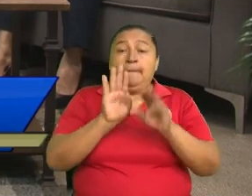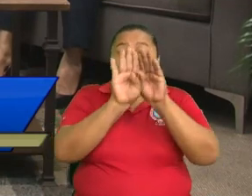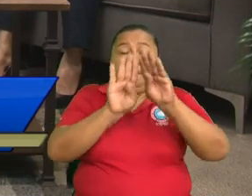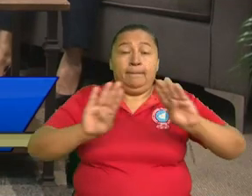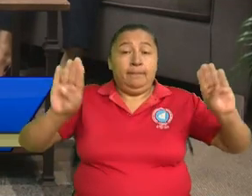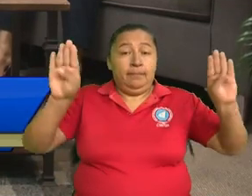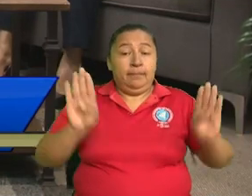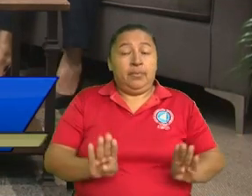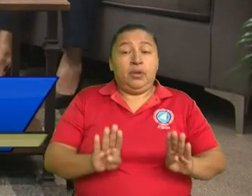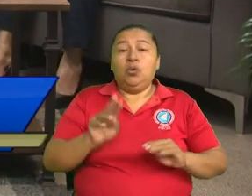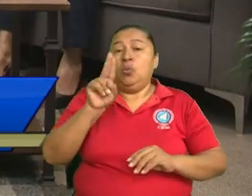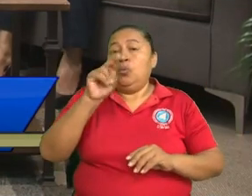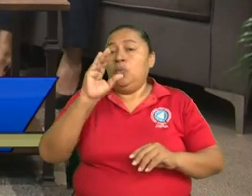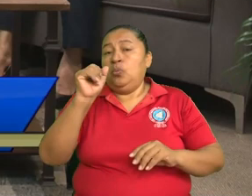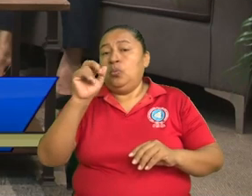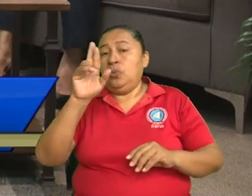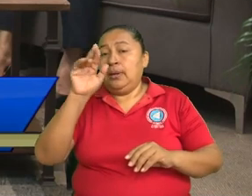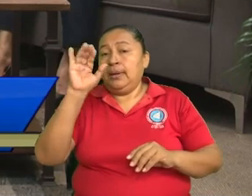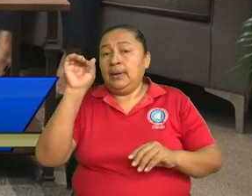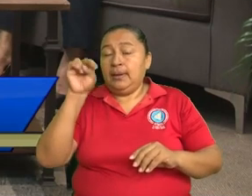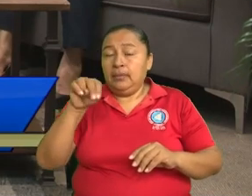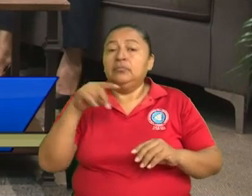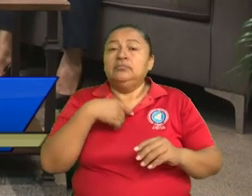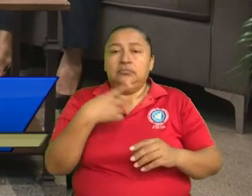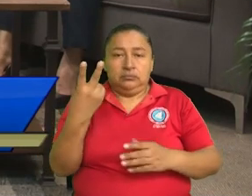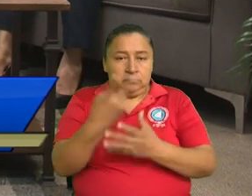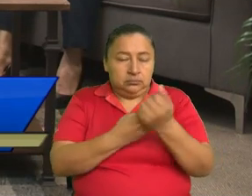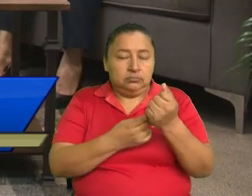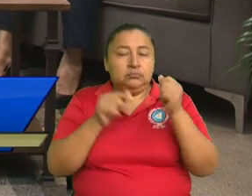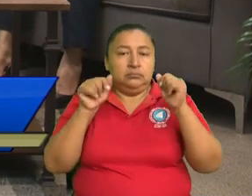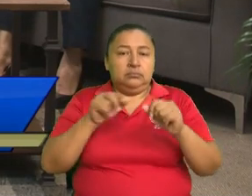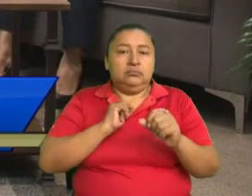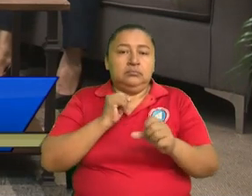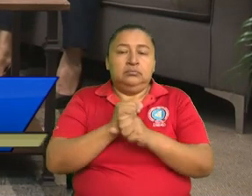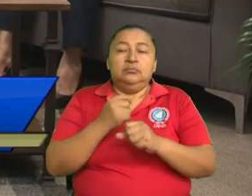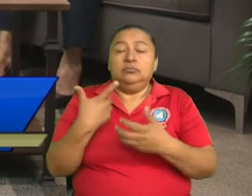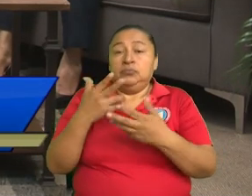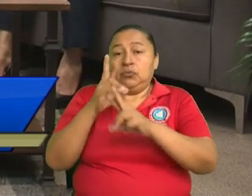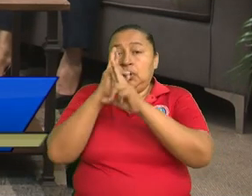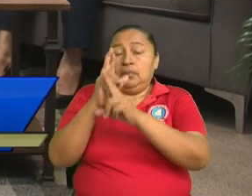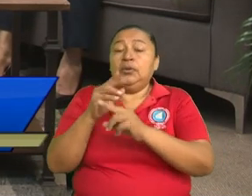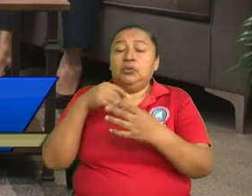Vicu, que son las que forman parte también de ese respeto a la